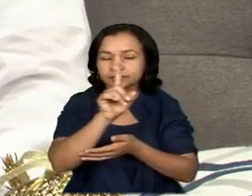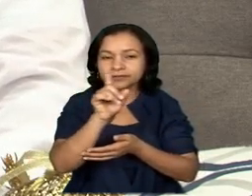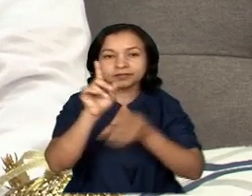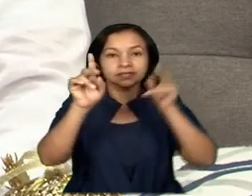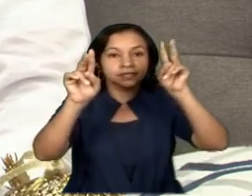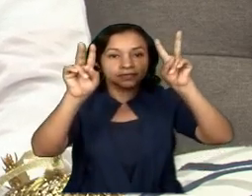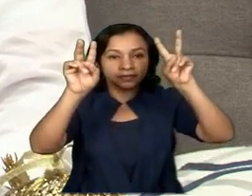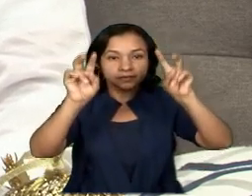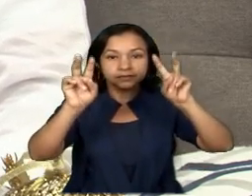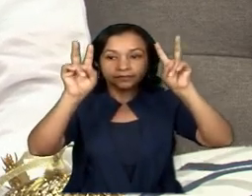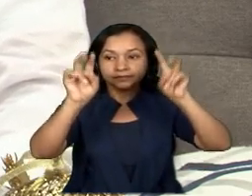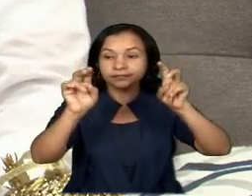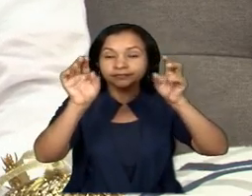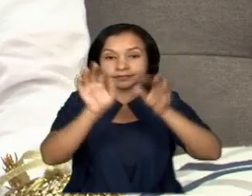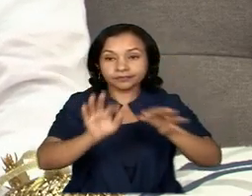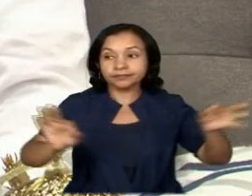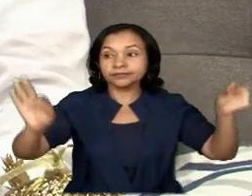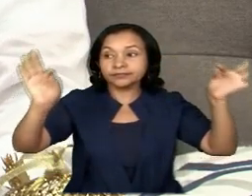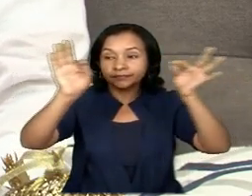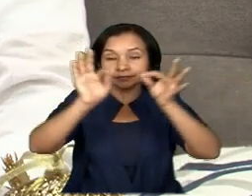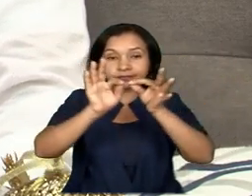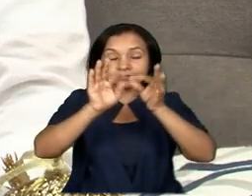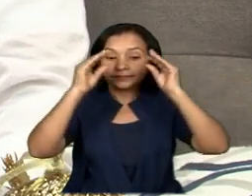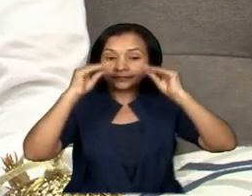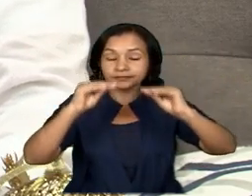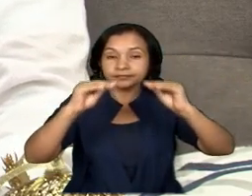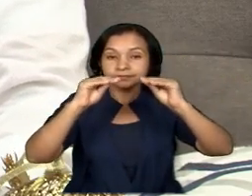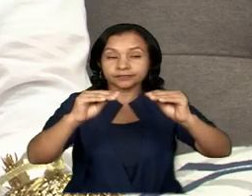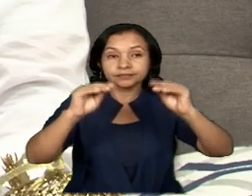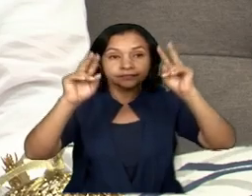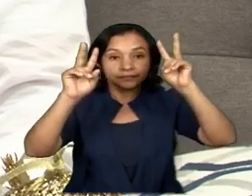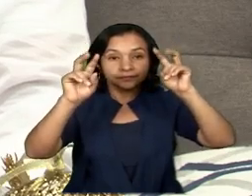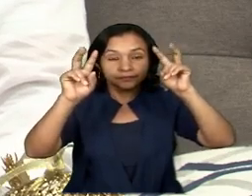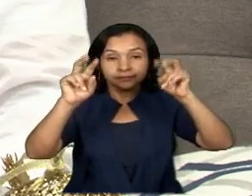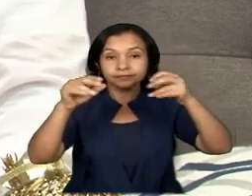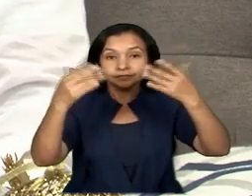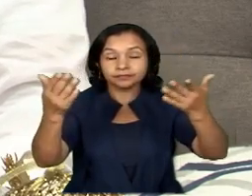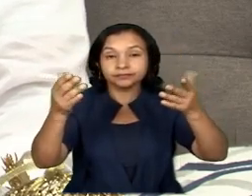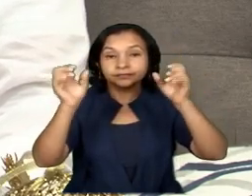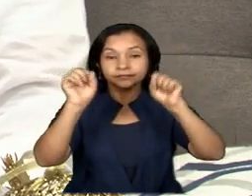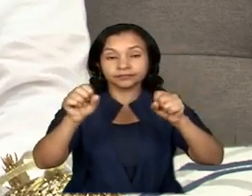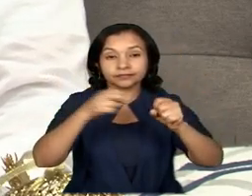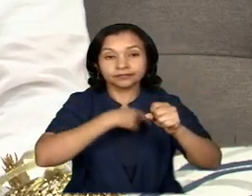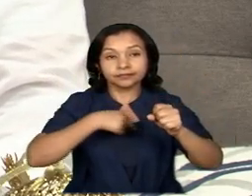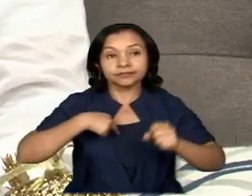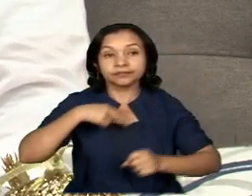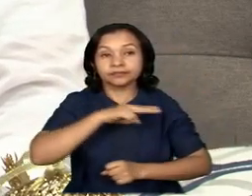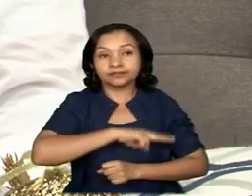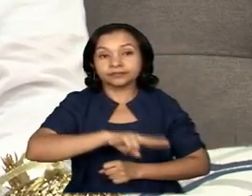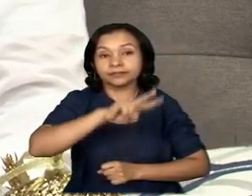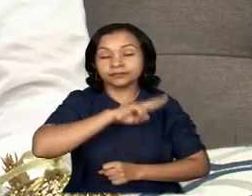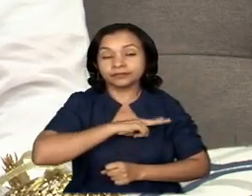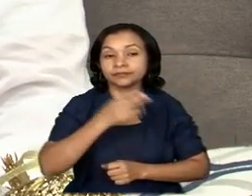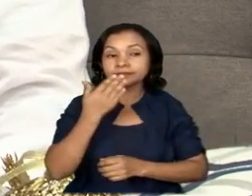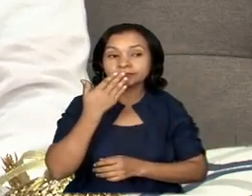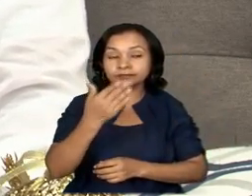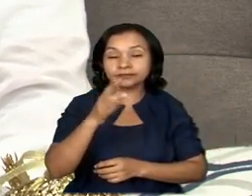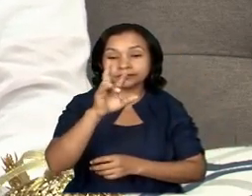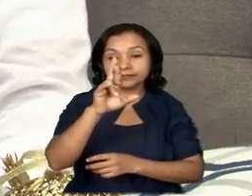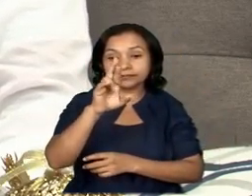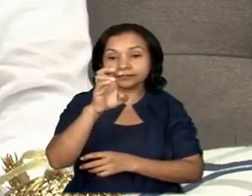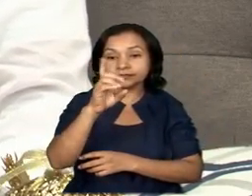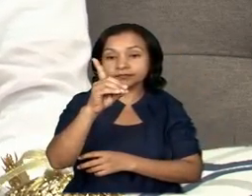tema interesante para la educación, porque es un tema en el cual te desafía en la promoción de valores para el buen uso de las redes sociales,